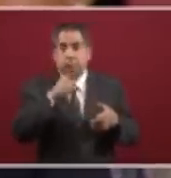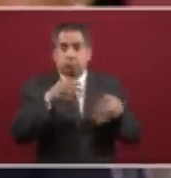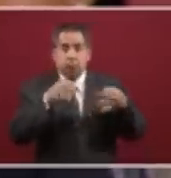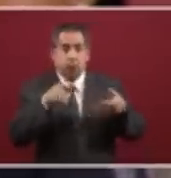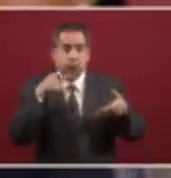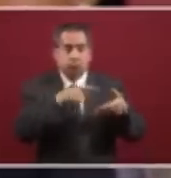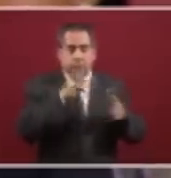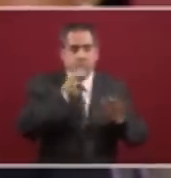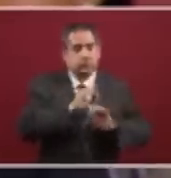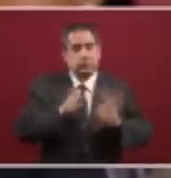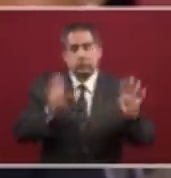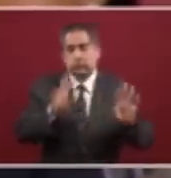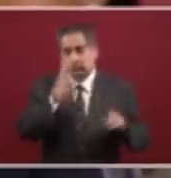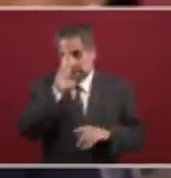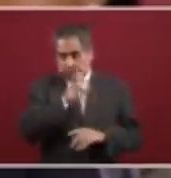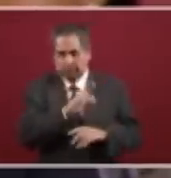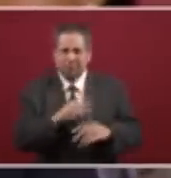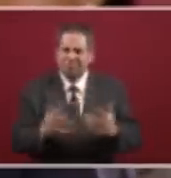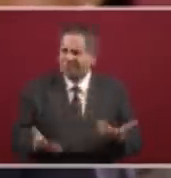cómo